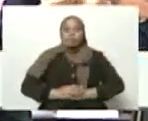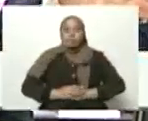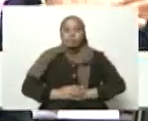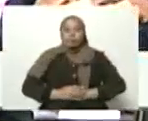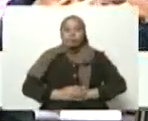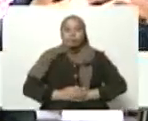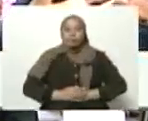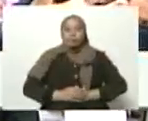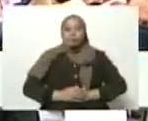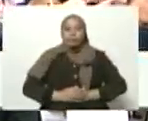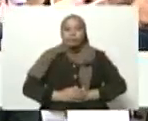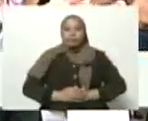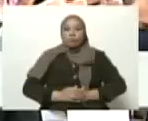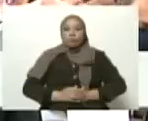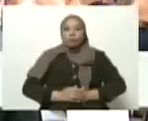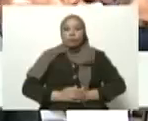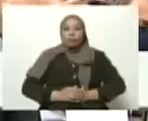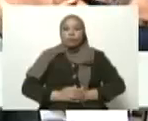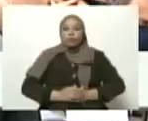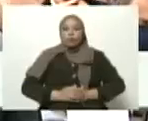Y si nos indignamos,